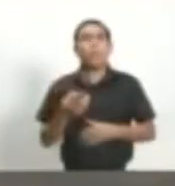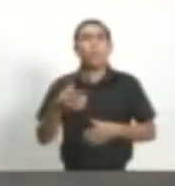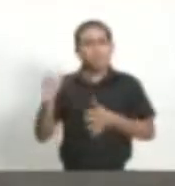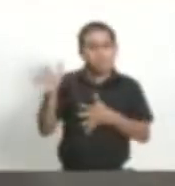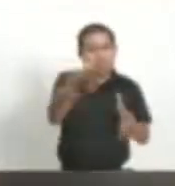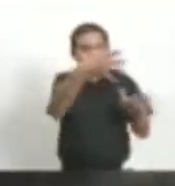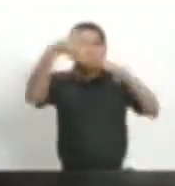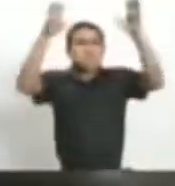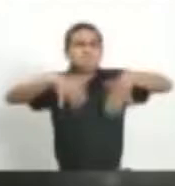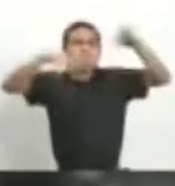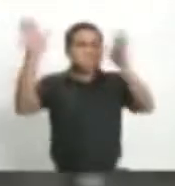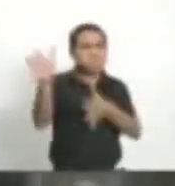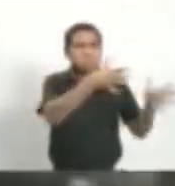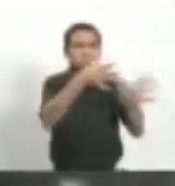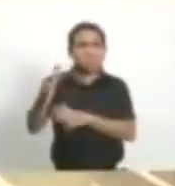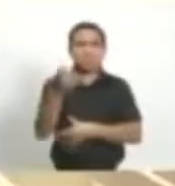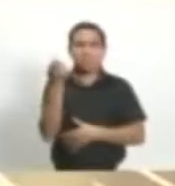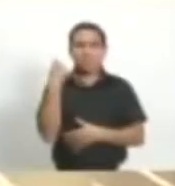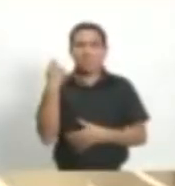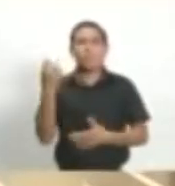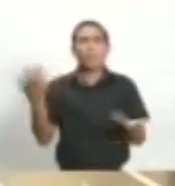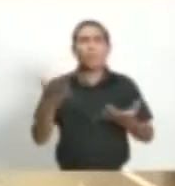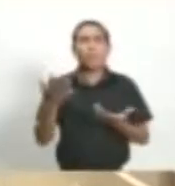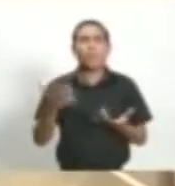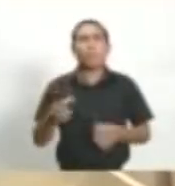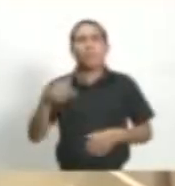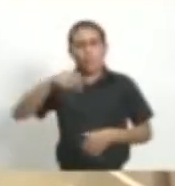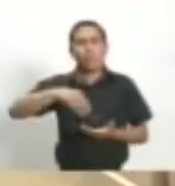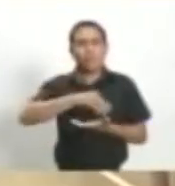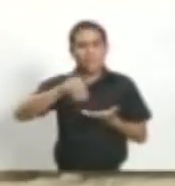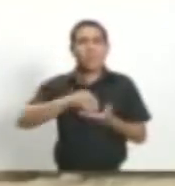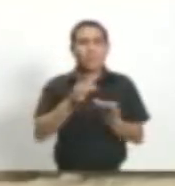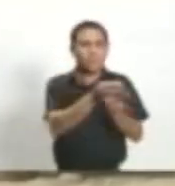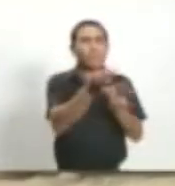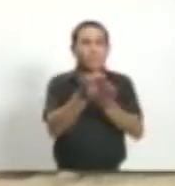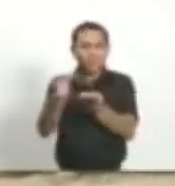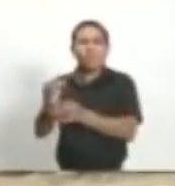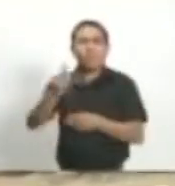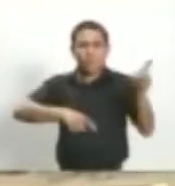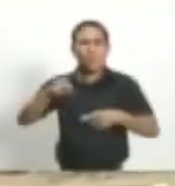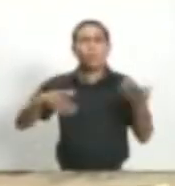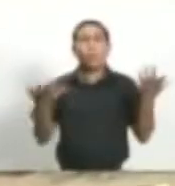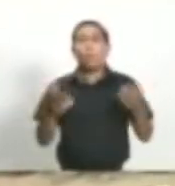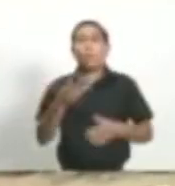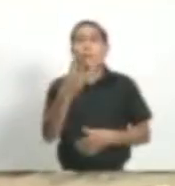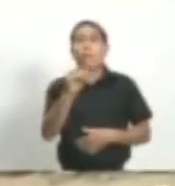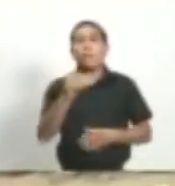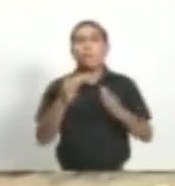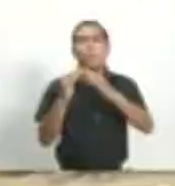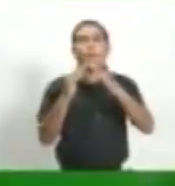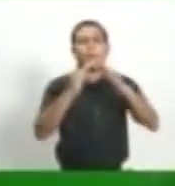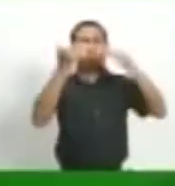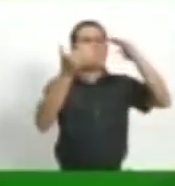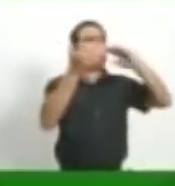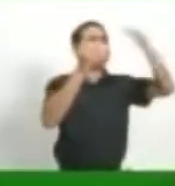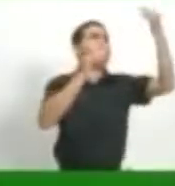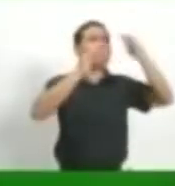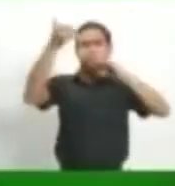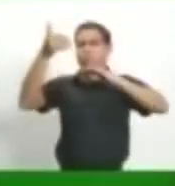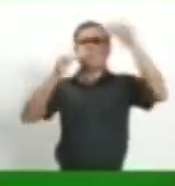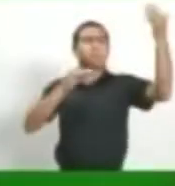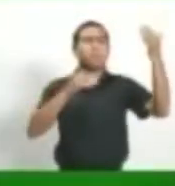vendavales, como los presentados este fin de semana en municipios del Atlántico, dejando como saldo más de 30 viviendas destechadas. Tener